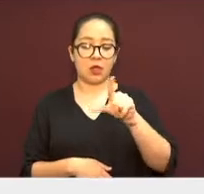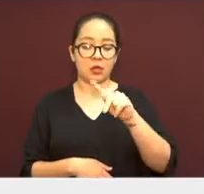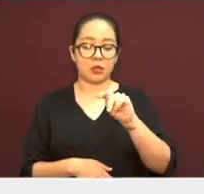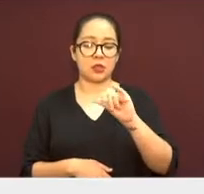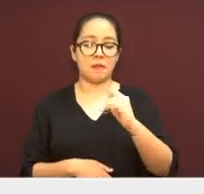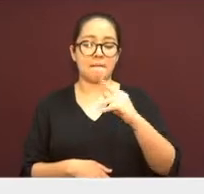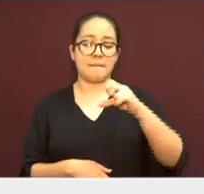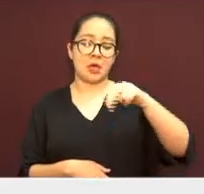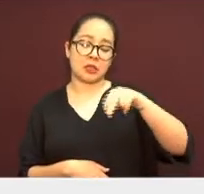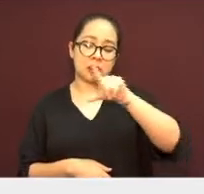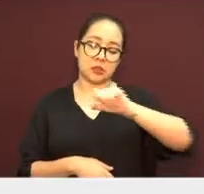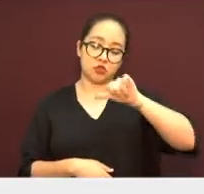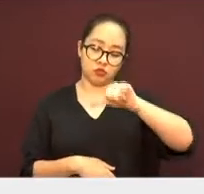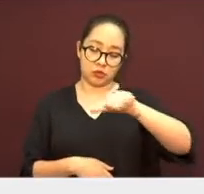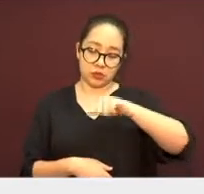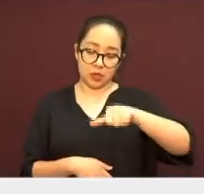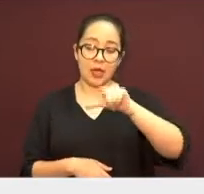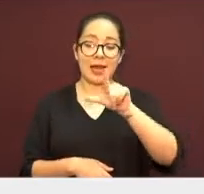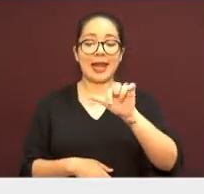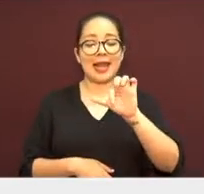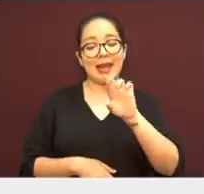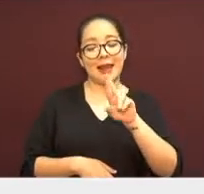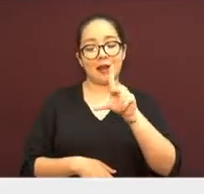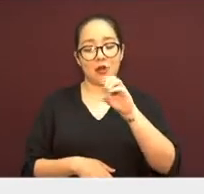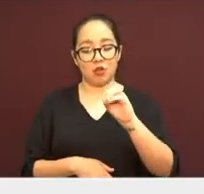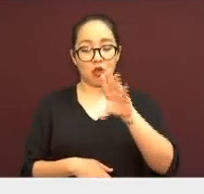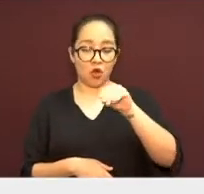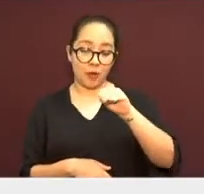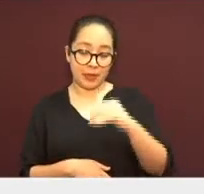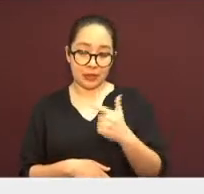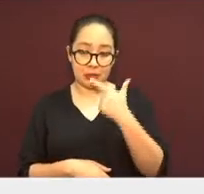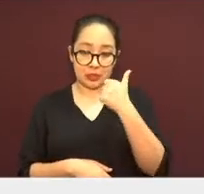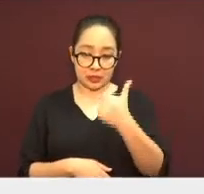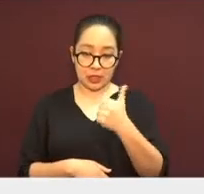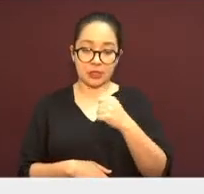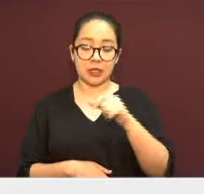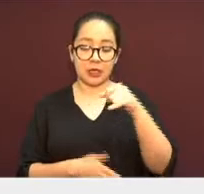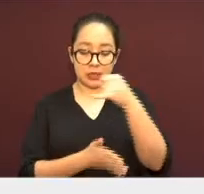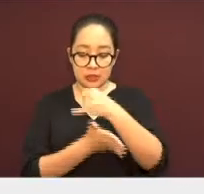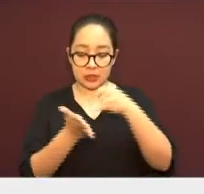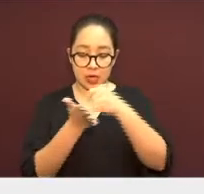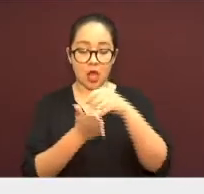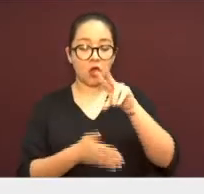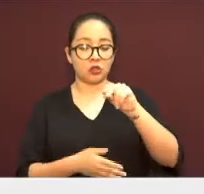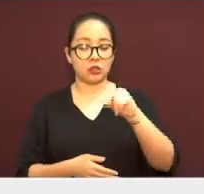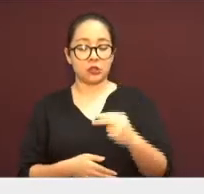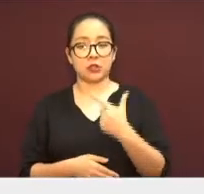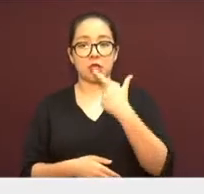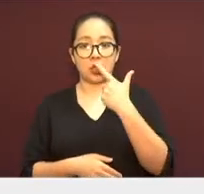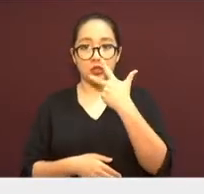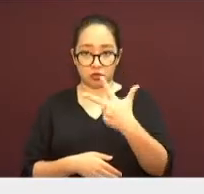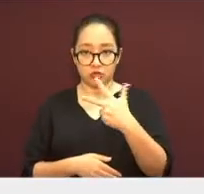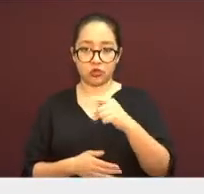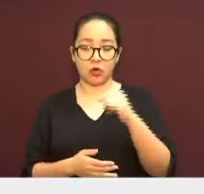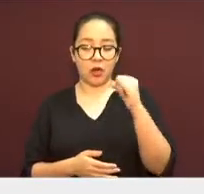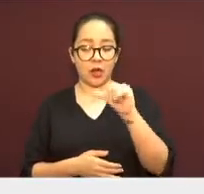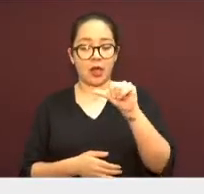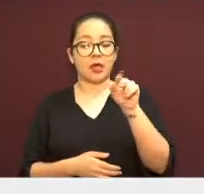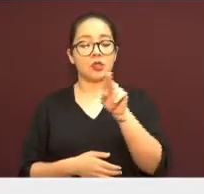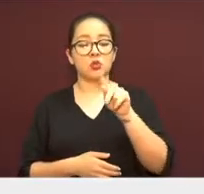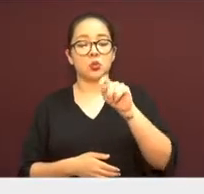lerdo de tejada 96 isla 88 josé azueta 83